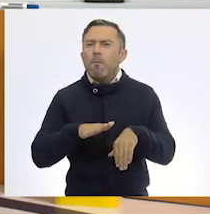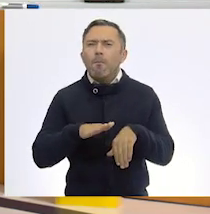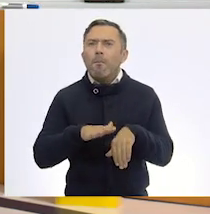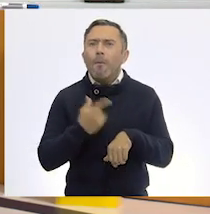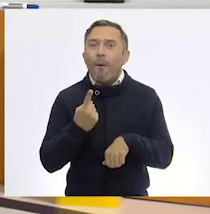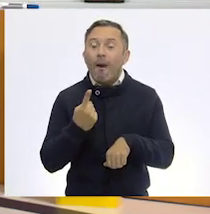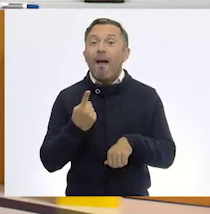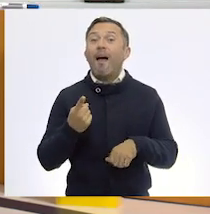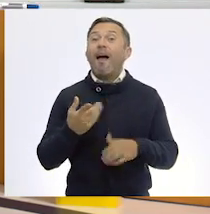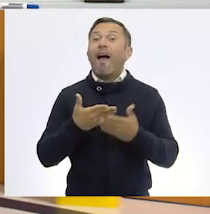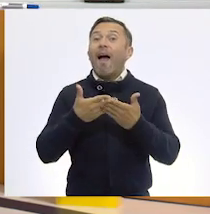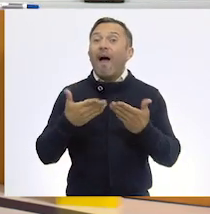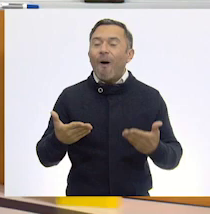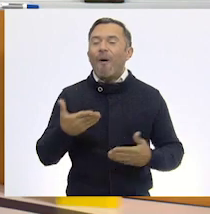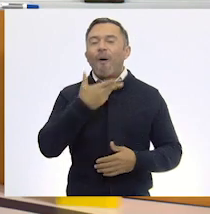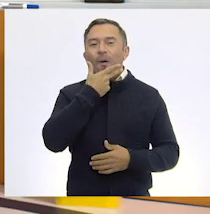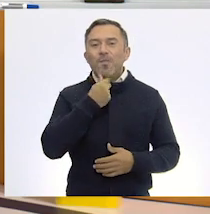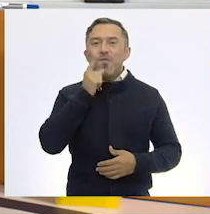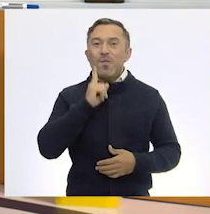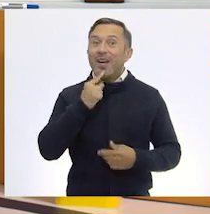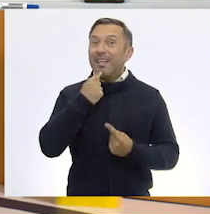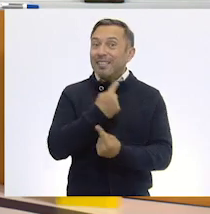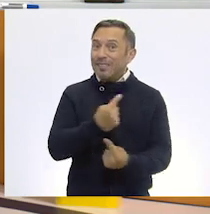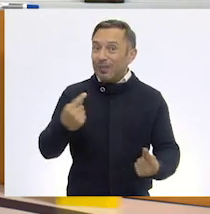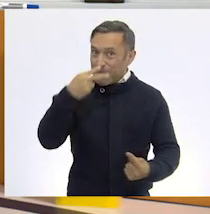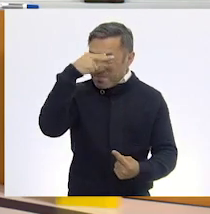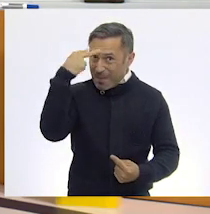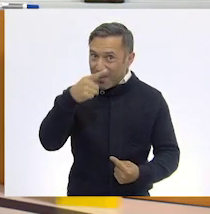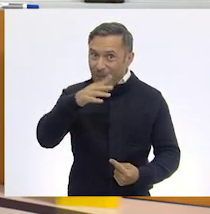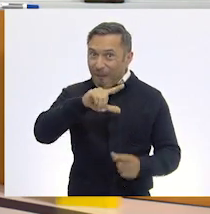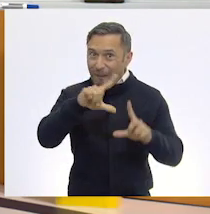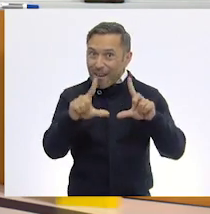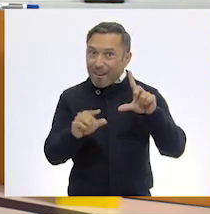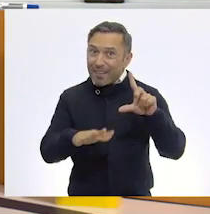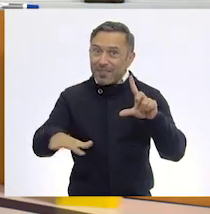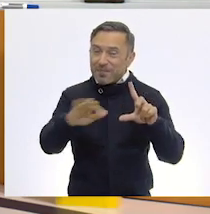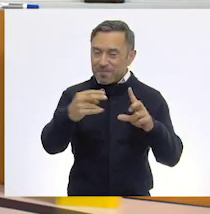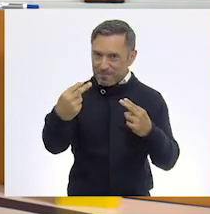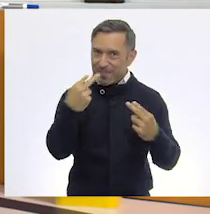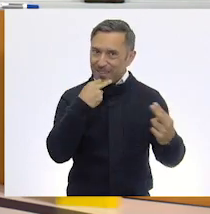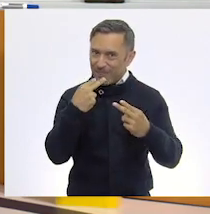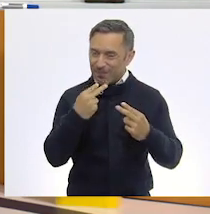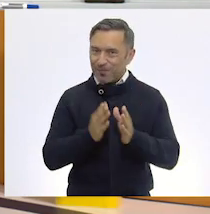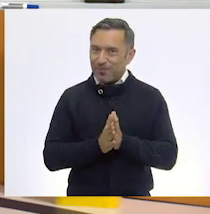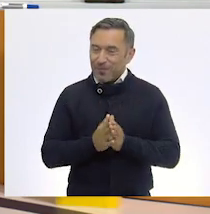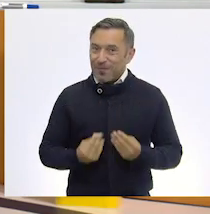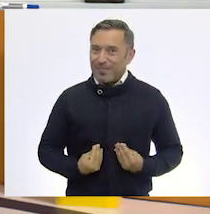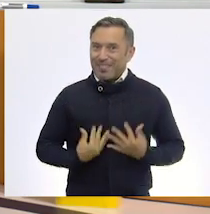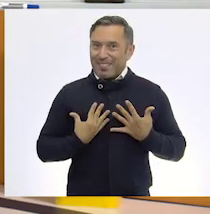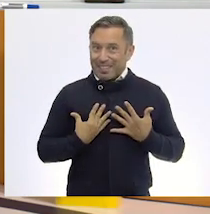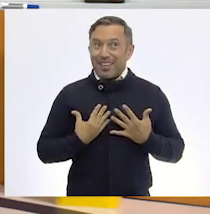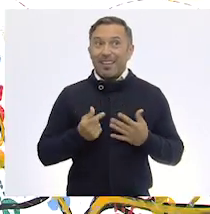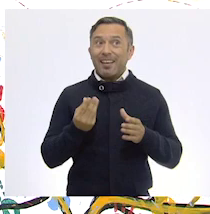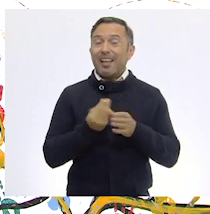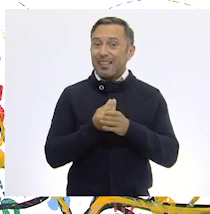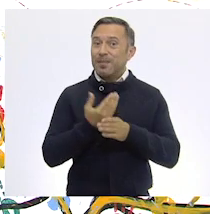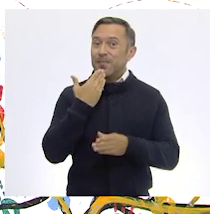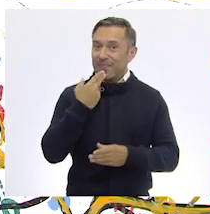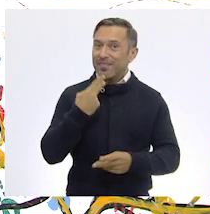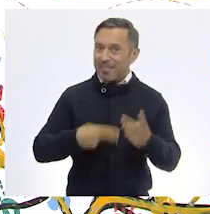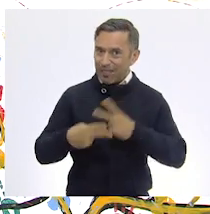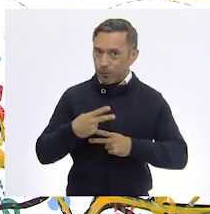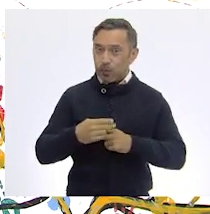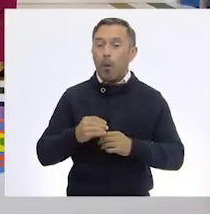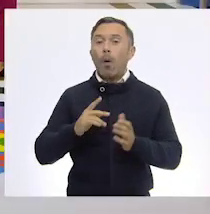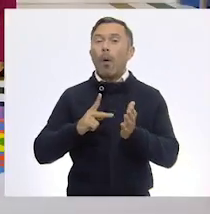nuevamente con las niñas y los niños de México. Bienvenidos a nuestra clase. ¿Nos saludamos de